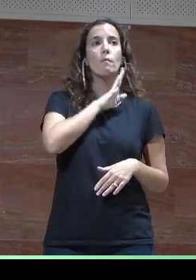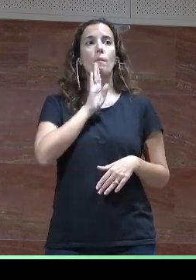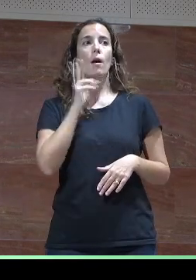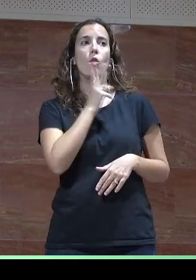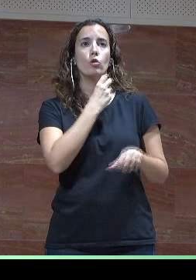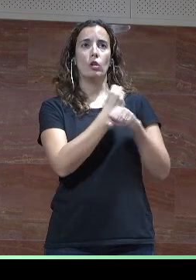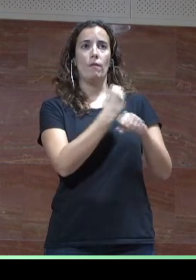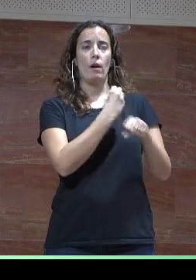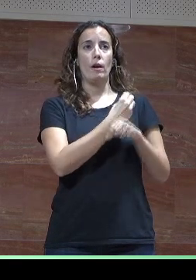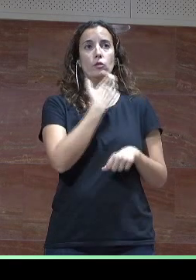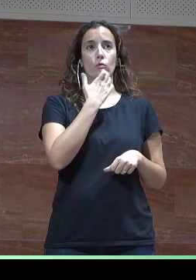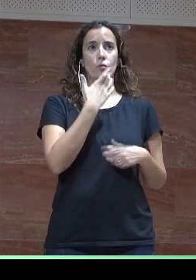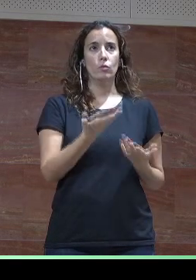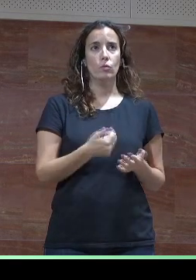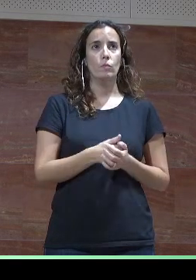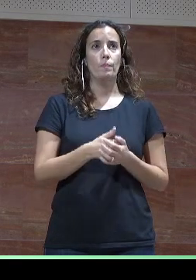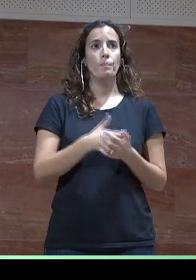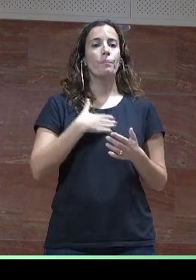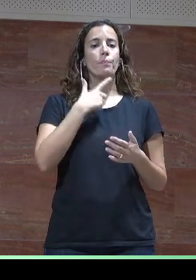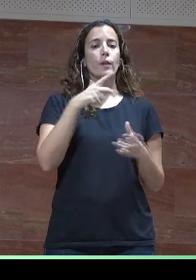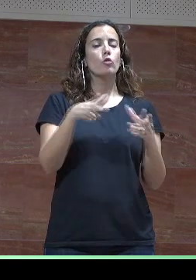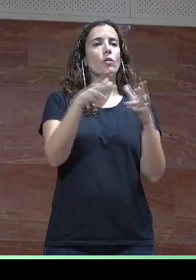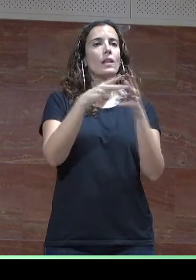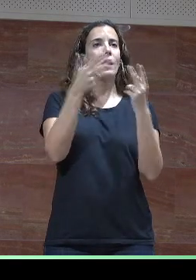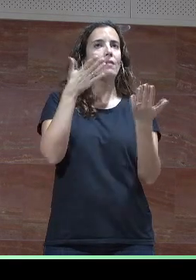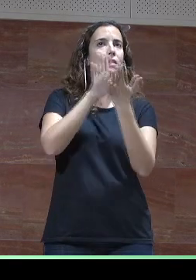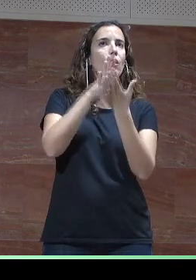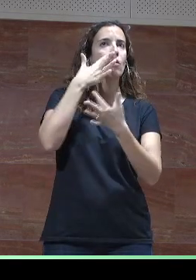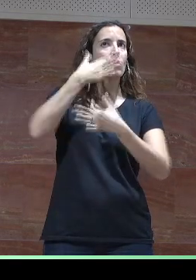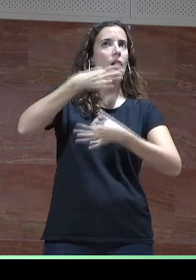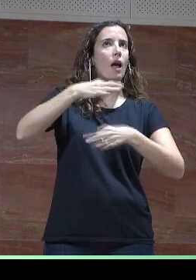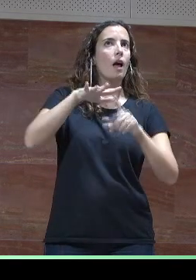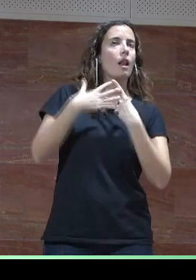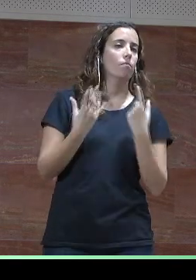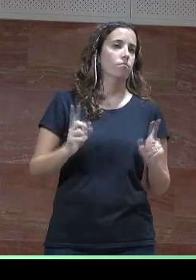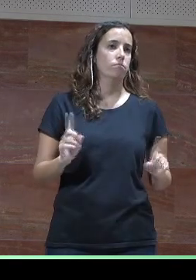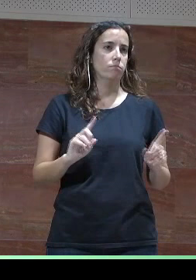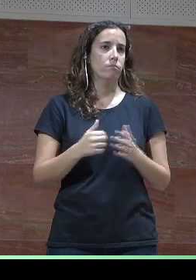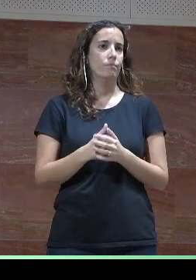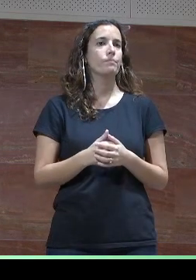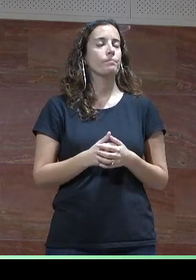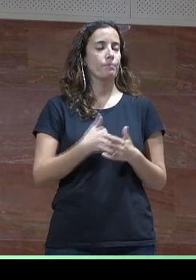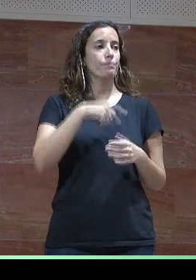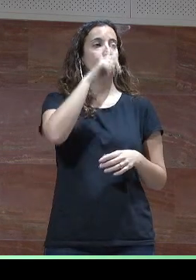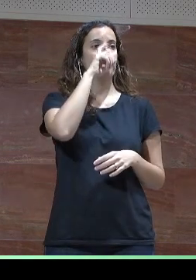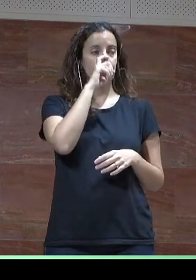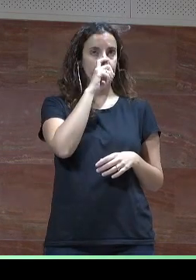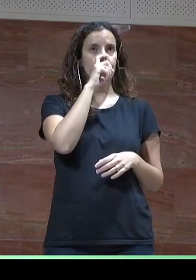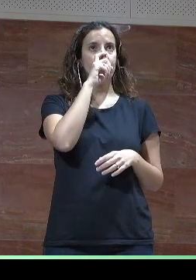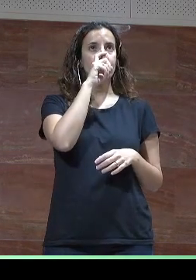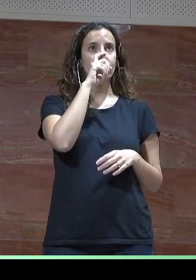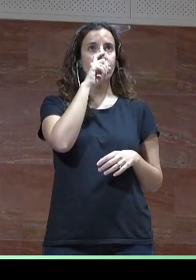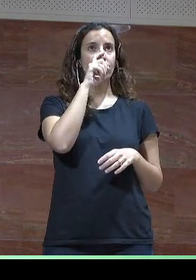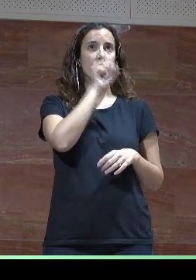que la sociedad claro, no ha enfrentado su situación real. Efectivamente. Yo me acuerdo cuando pusimos en marcha, allí a principios